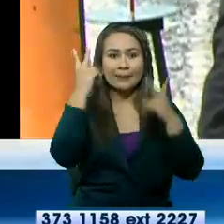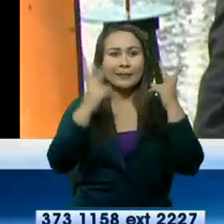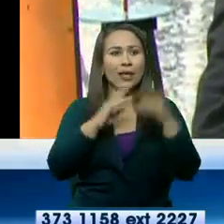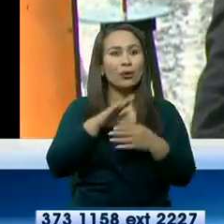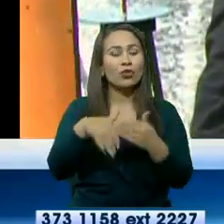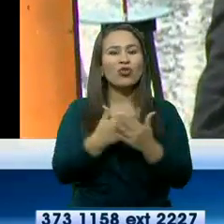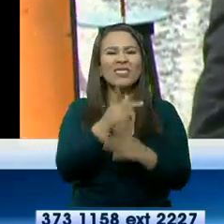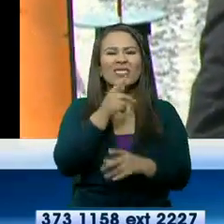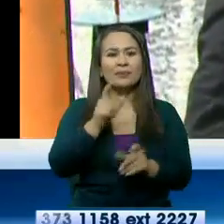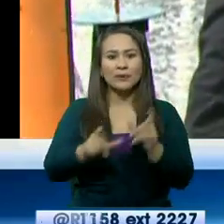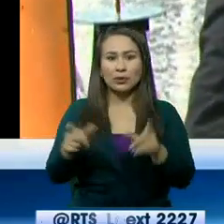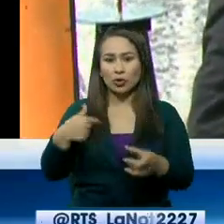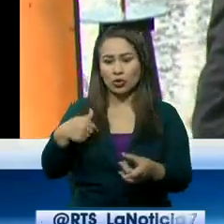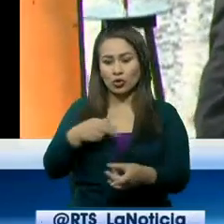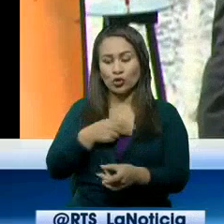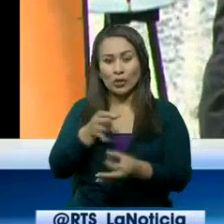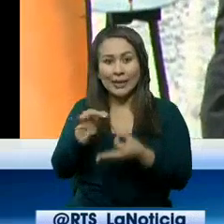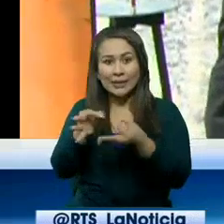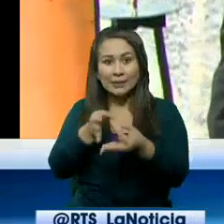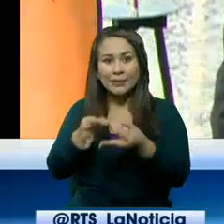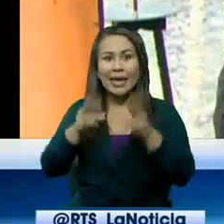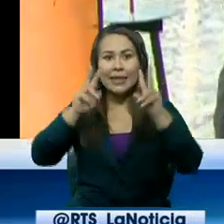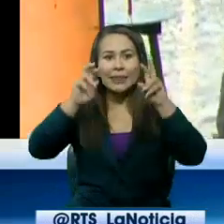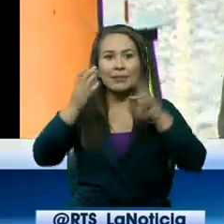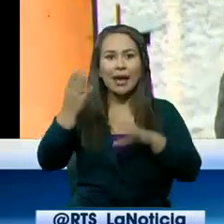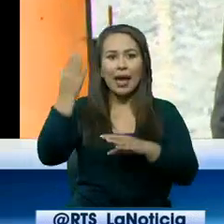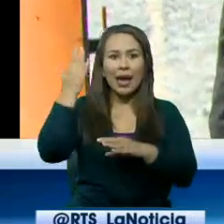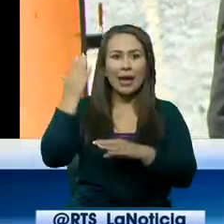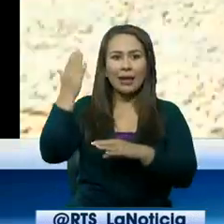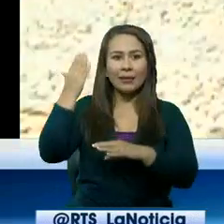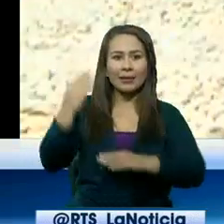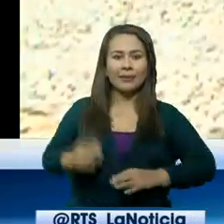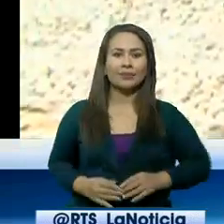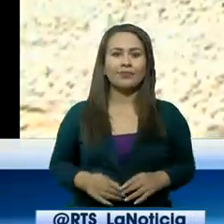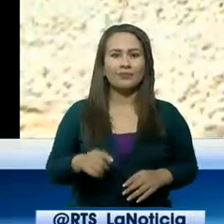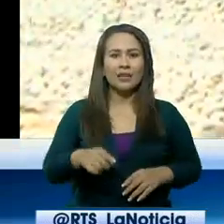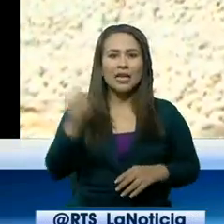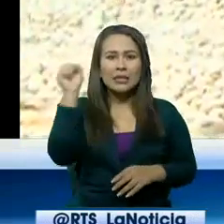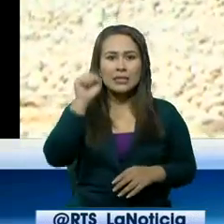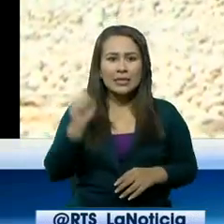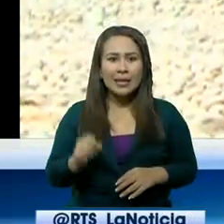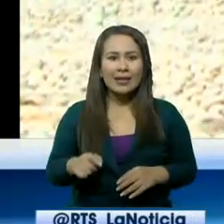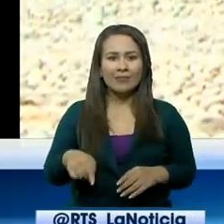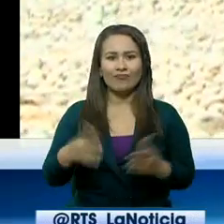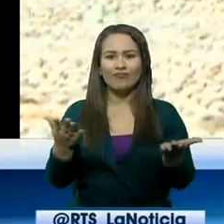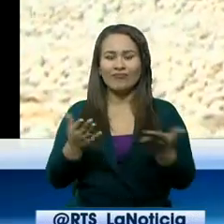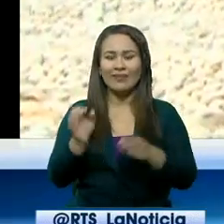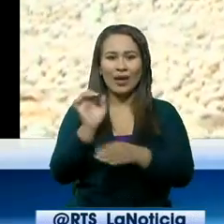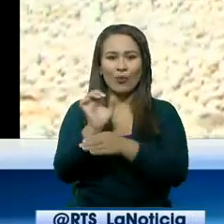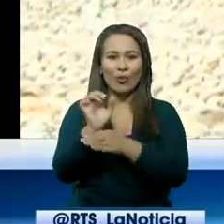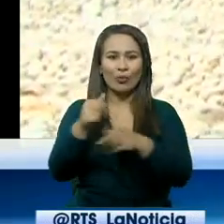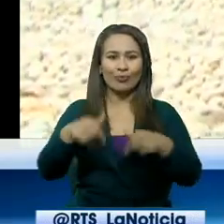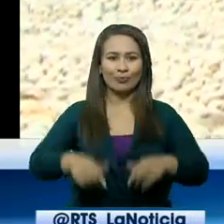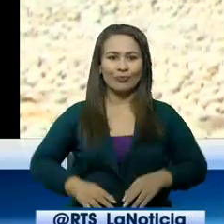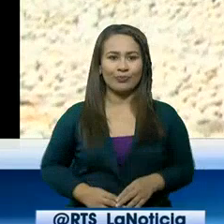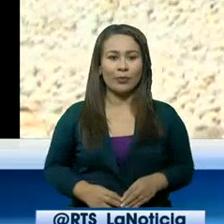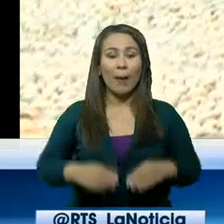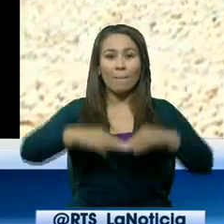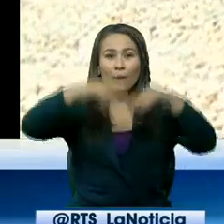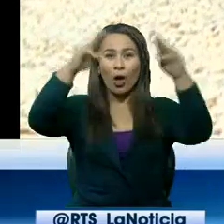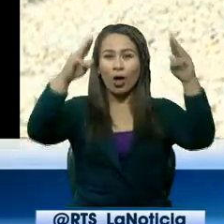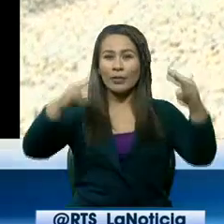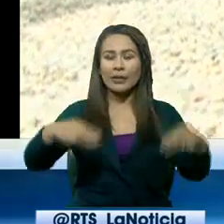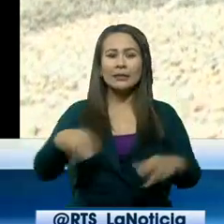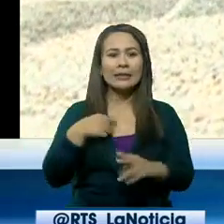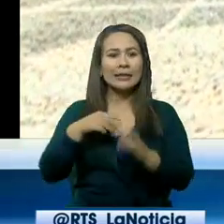cuales explicamos la astronomía antigua de esta región, los Andes ecuatoriales. Es ahí en donde trasciende el